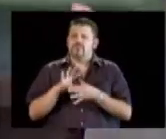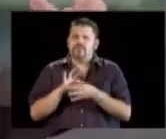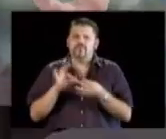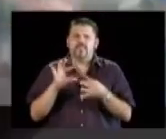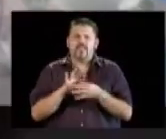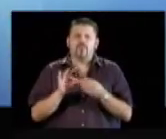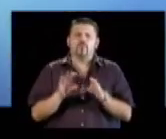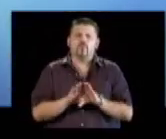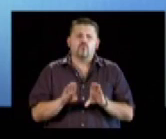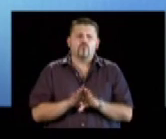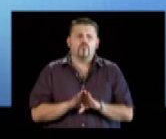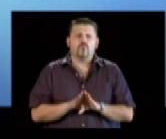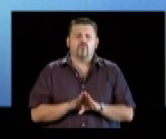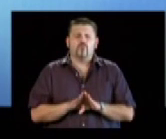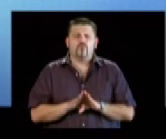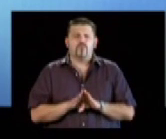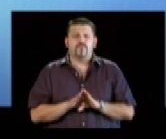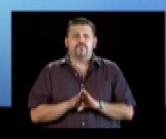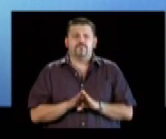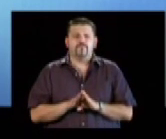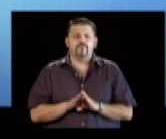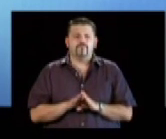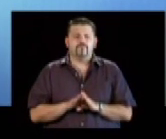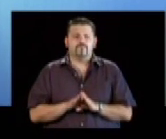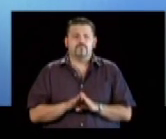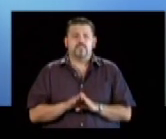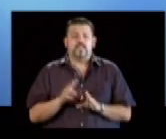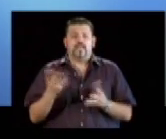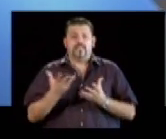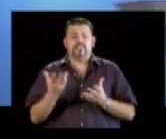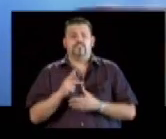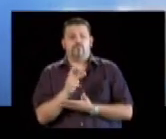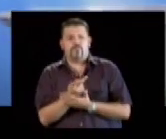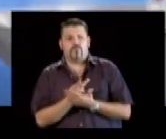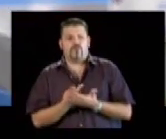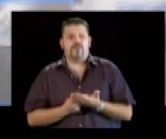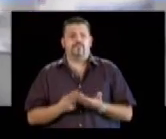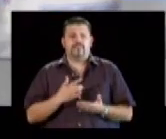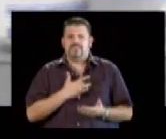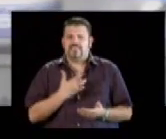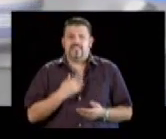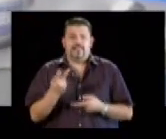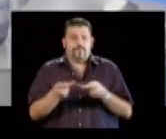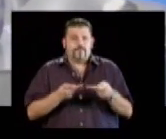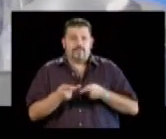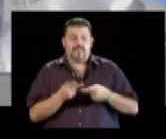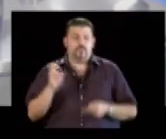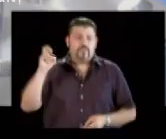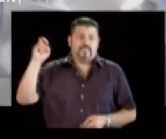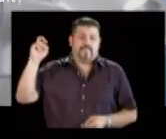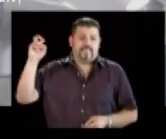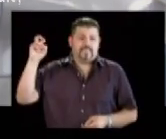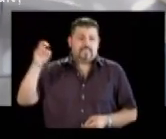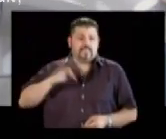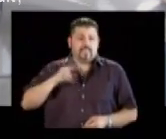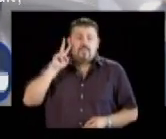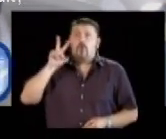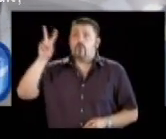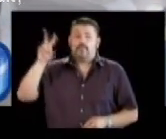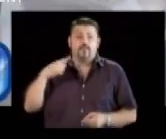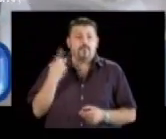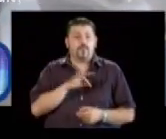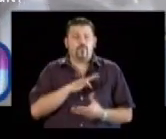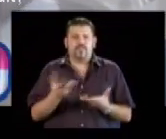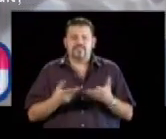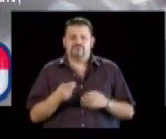cómo, porque queremos, Angélica y yo, hacer un programa de preparación física, y nos estaba explicando